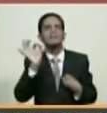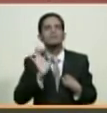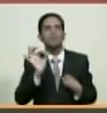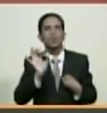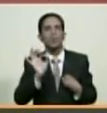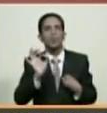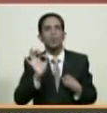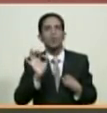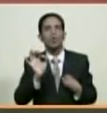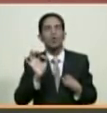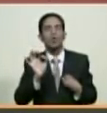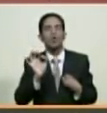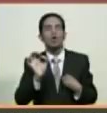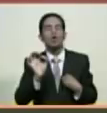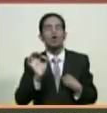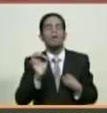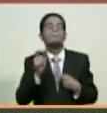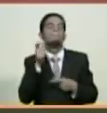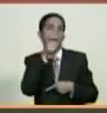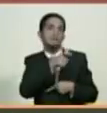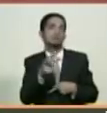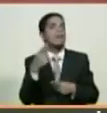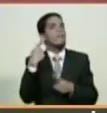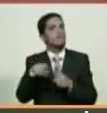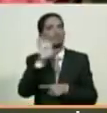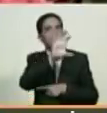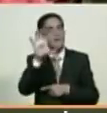el 20% son colombianos, peruanos y ecuatorianos que viven en Venezuela.